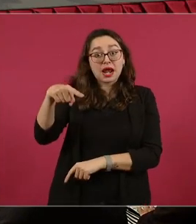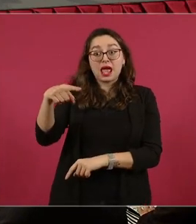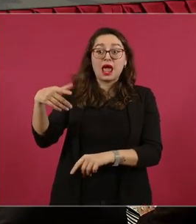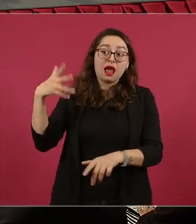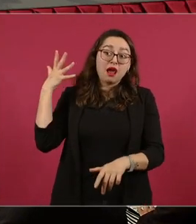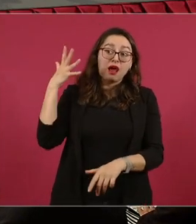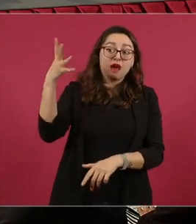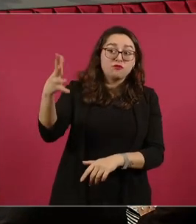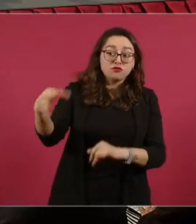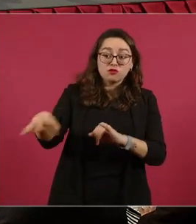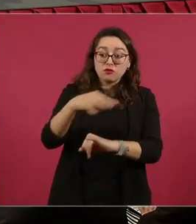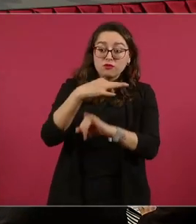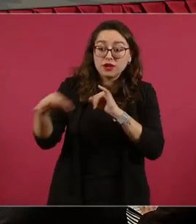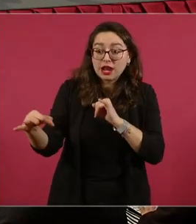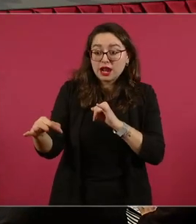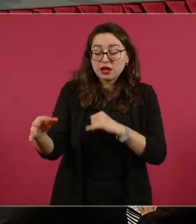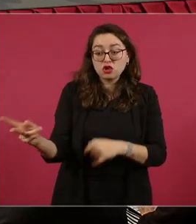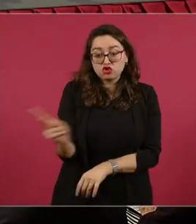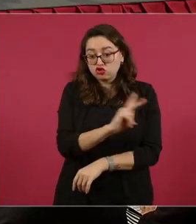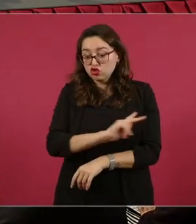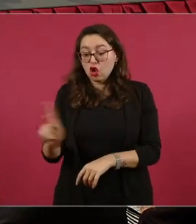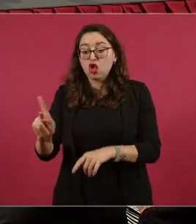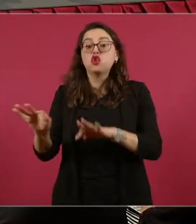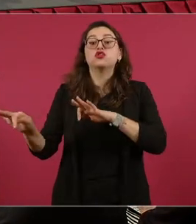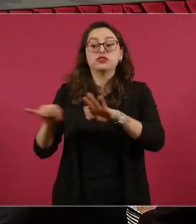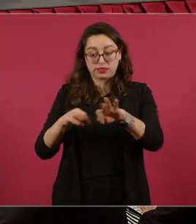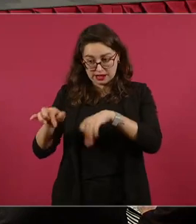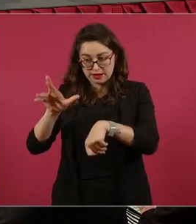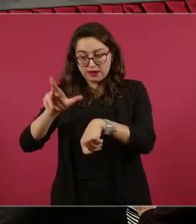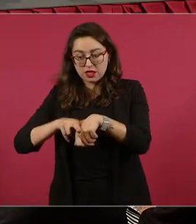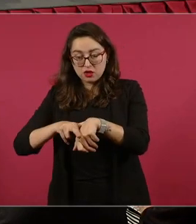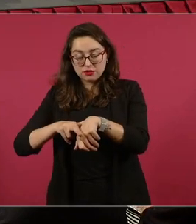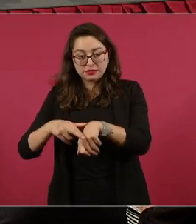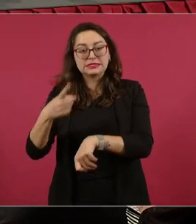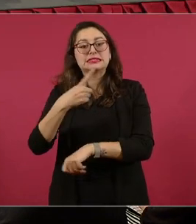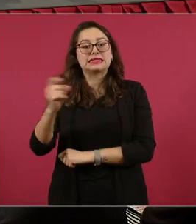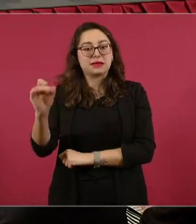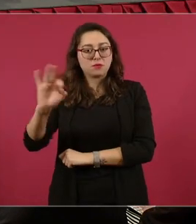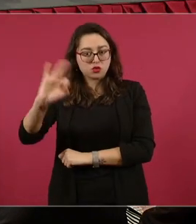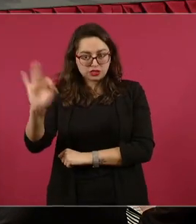ni al trabajador ni al empresario, sino que el gobierno